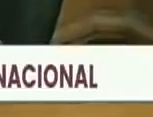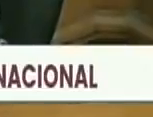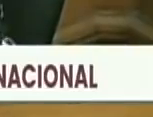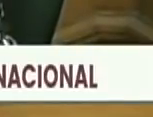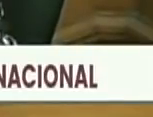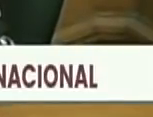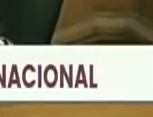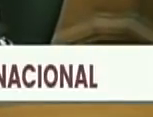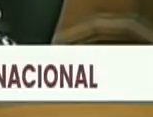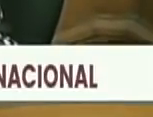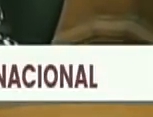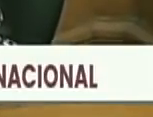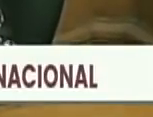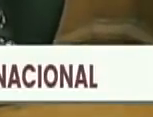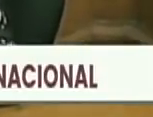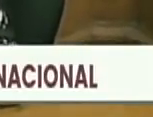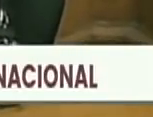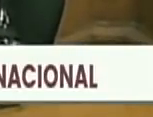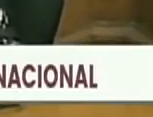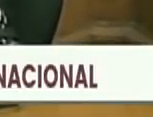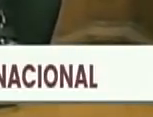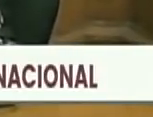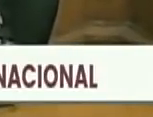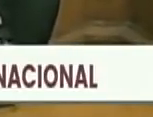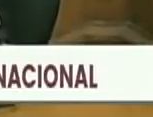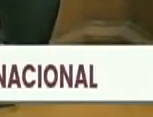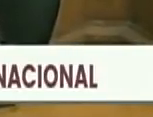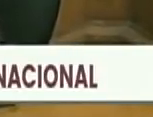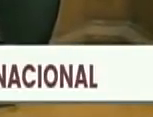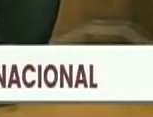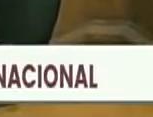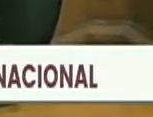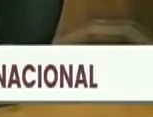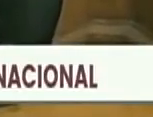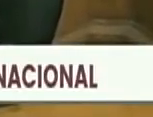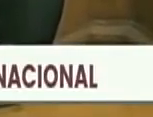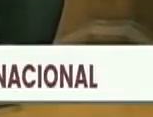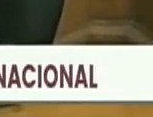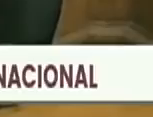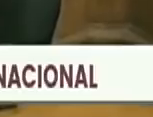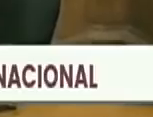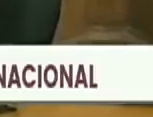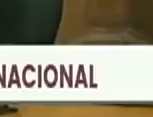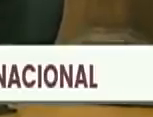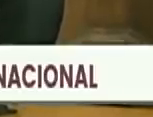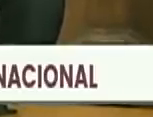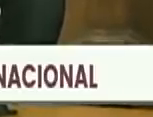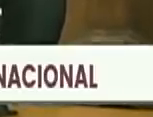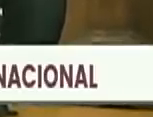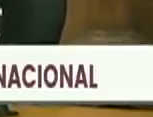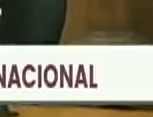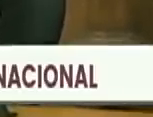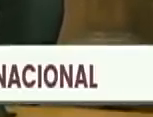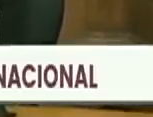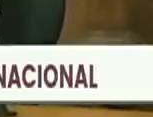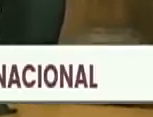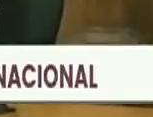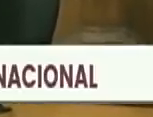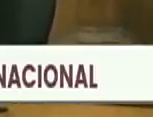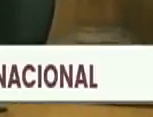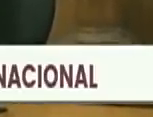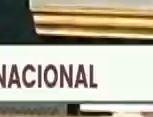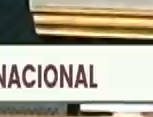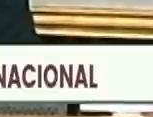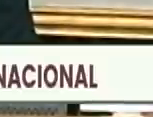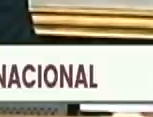la vicepresidenta ejecutiva de la República Bolivariana de Venezuela, Delcy Eloína Rodríguez Gómez. Es todo este punto, señor